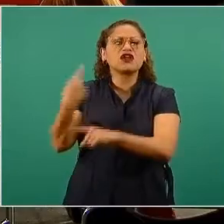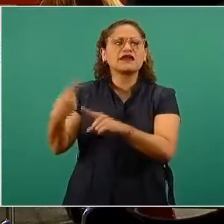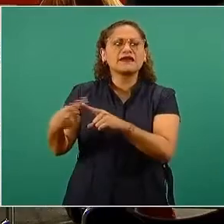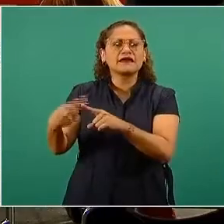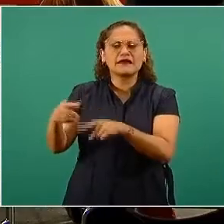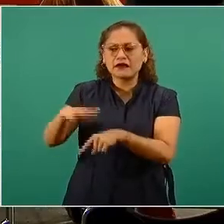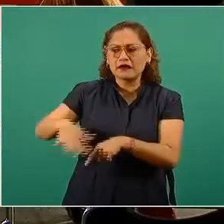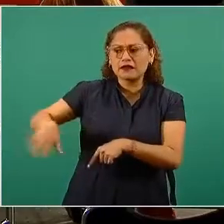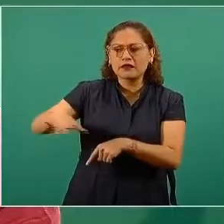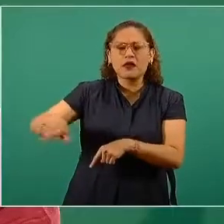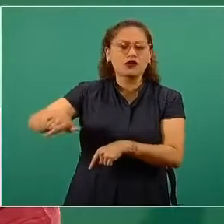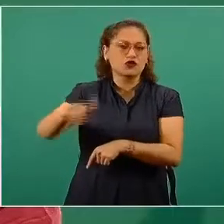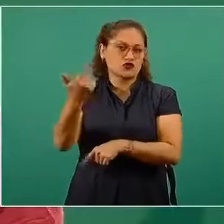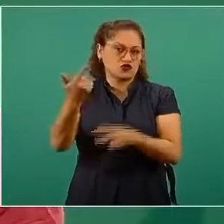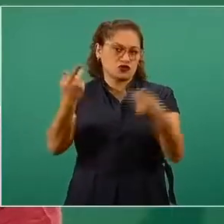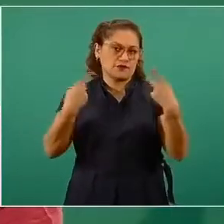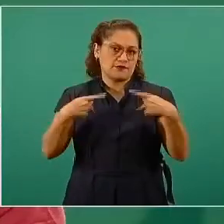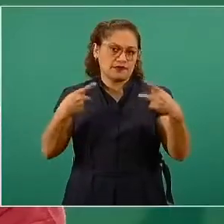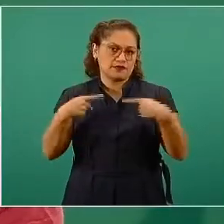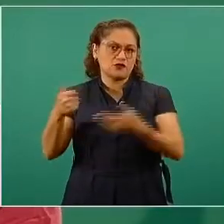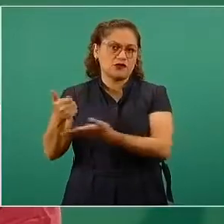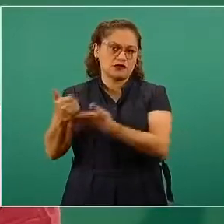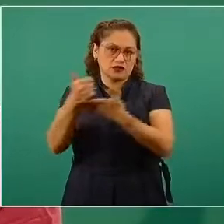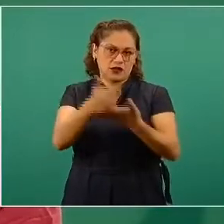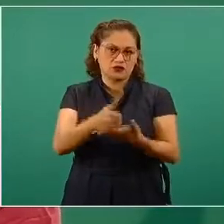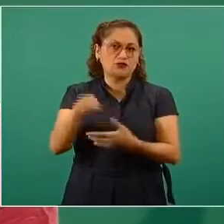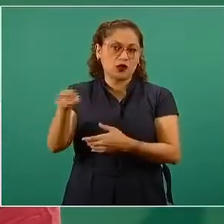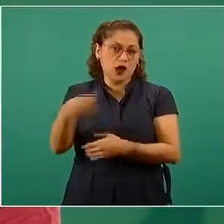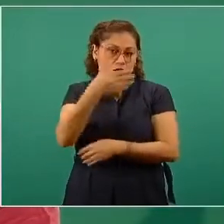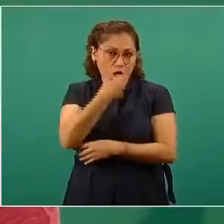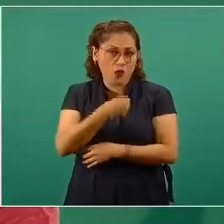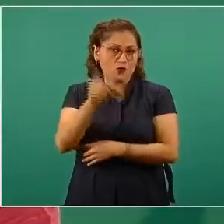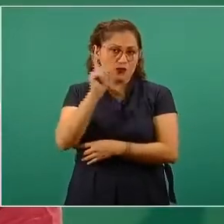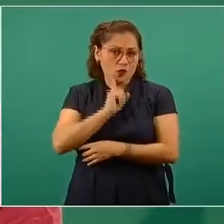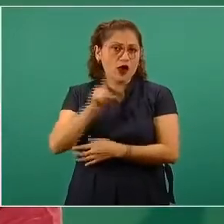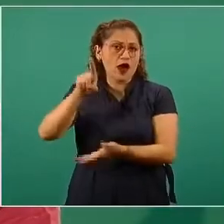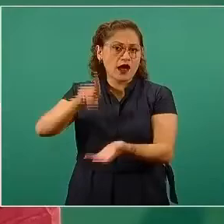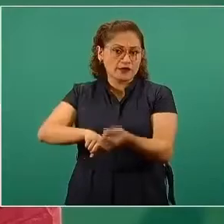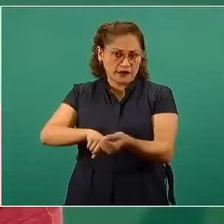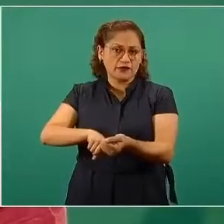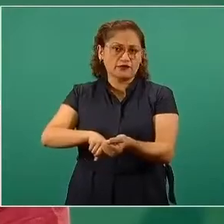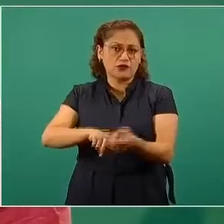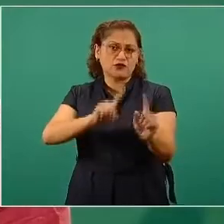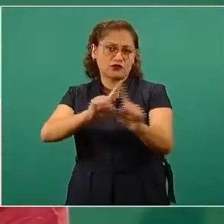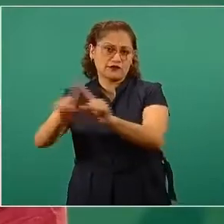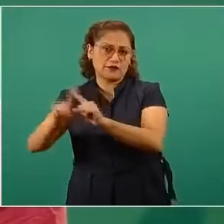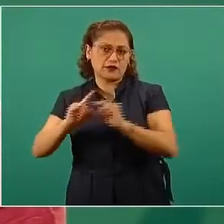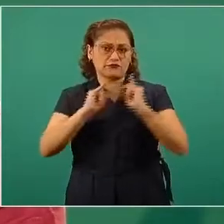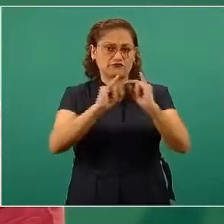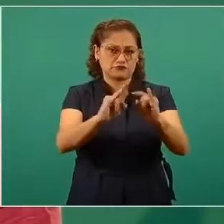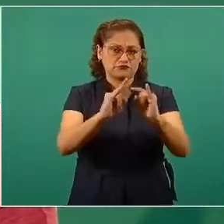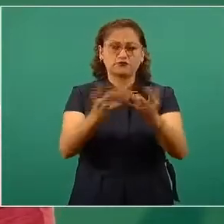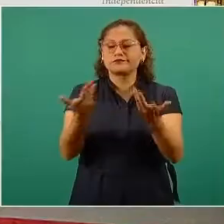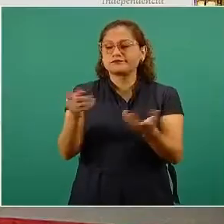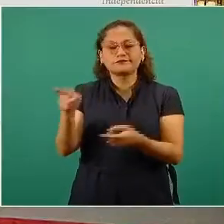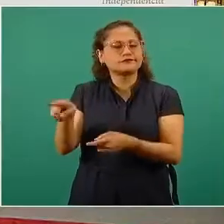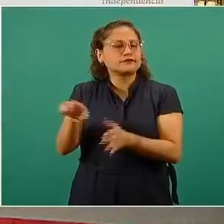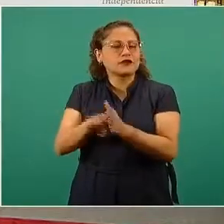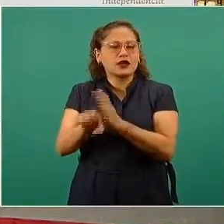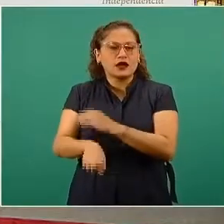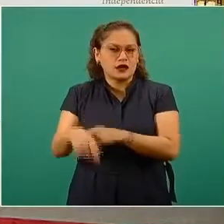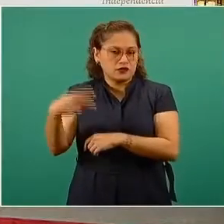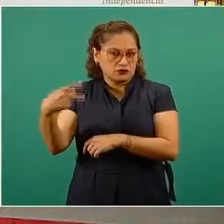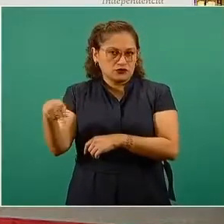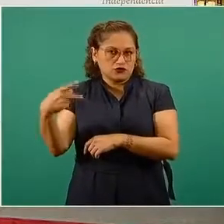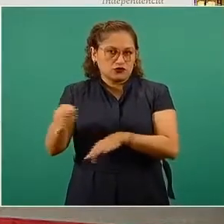menos 12 personas, hombres y mujeres, que trabajan en distintos campos. Por ejemplo,